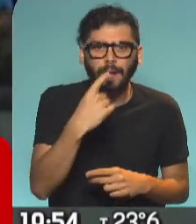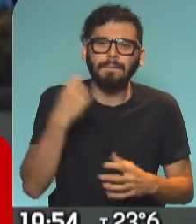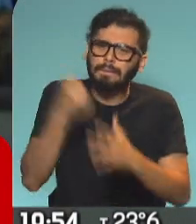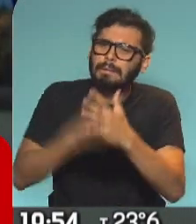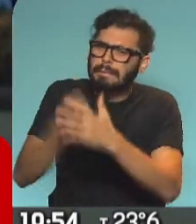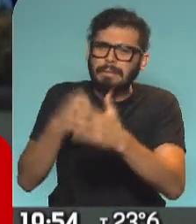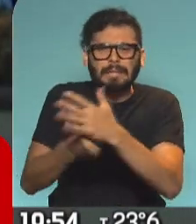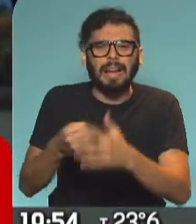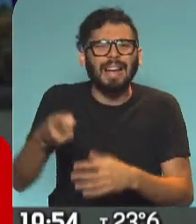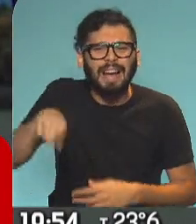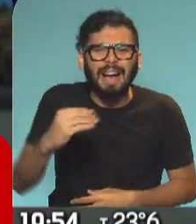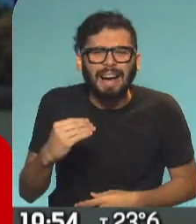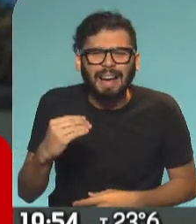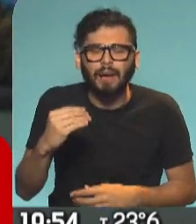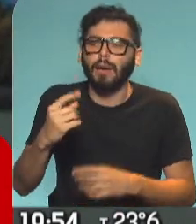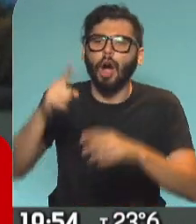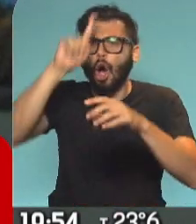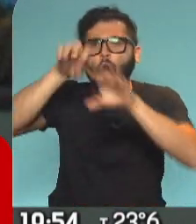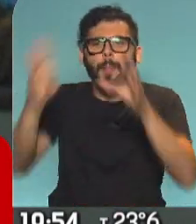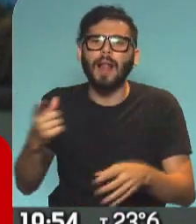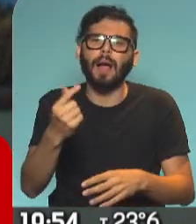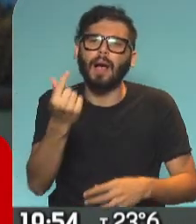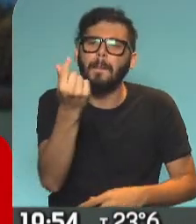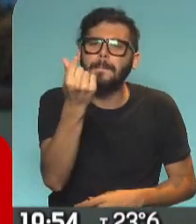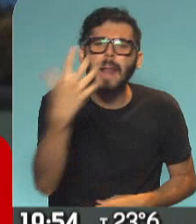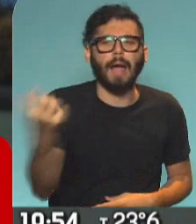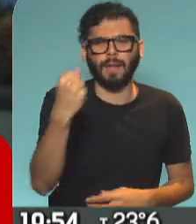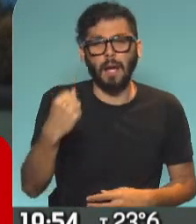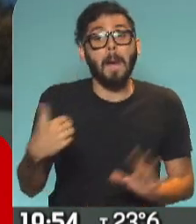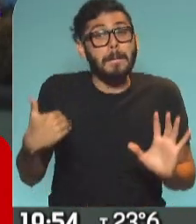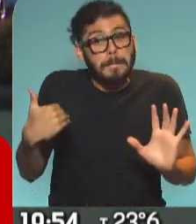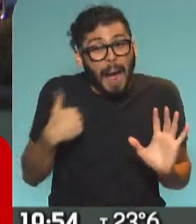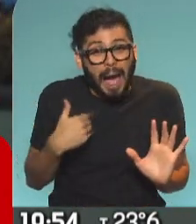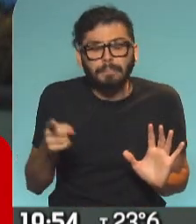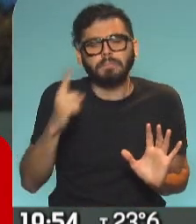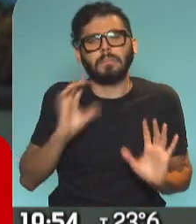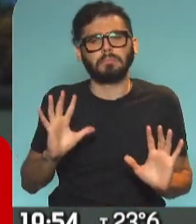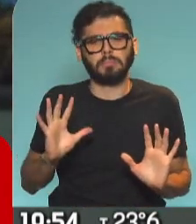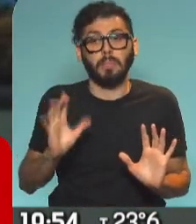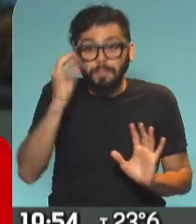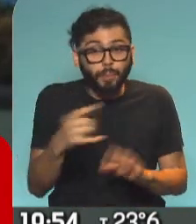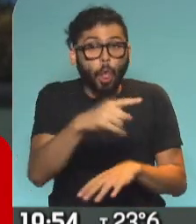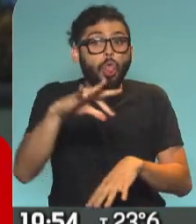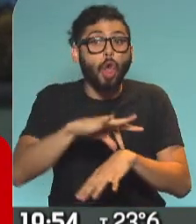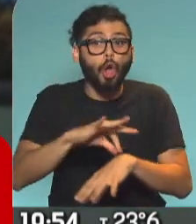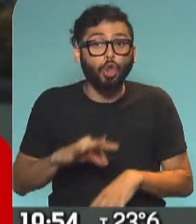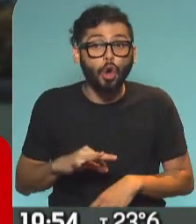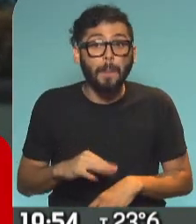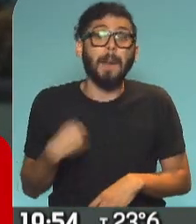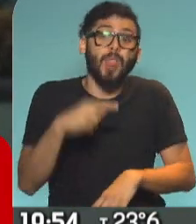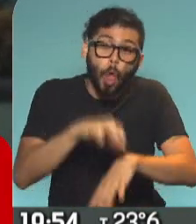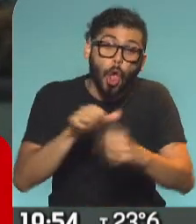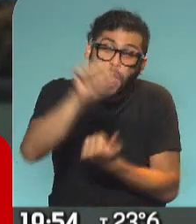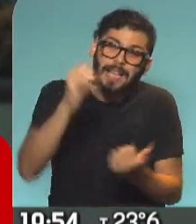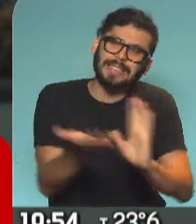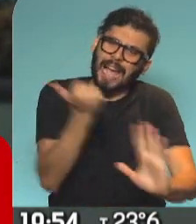la institución, Ajá. al sanatorio también. Ese es mi forma de ver. Incluso la del doctor, al cual le deberían retirar el